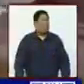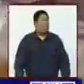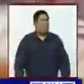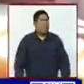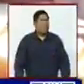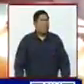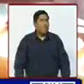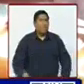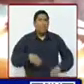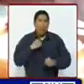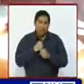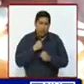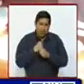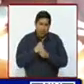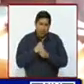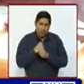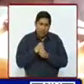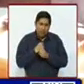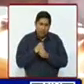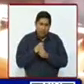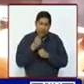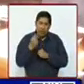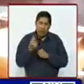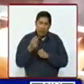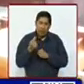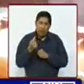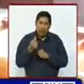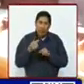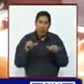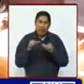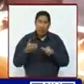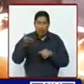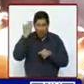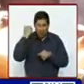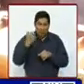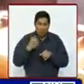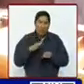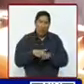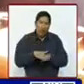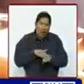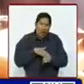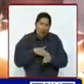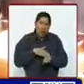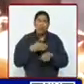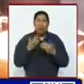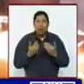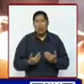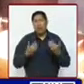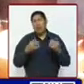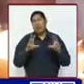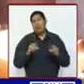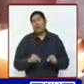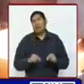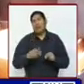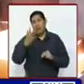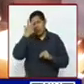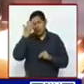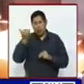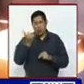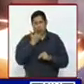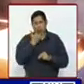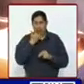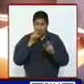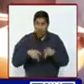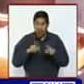Eso sí, trabajamos un poco más allá, apurados, ya no como antes. Lento, seguro, pero ahora ya no es así, porque